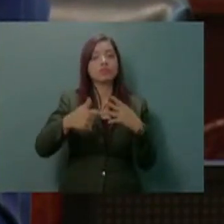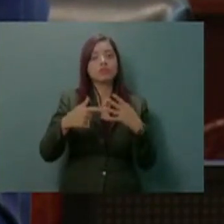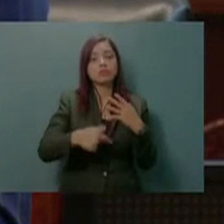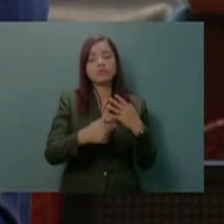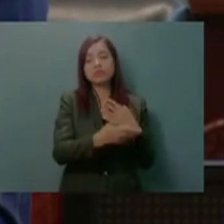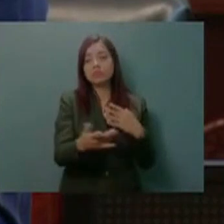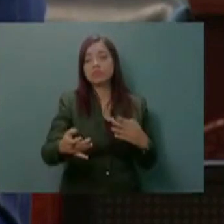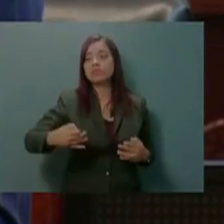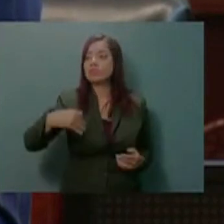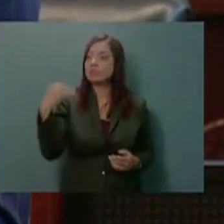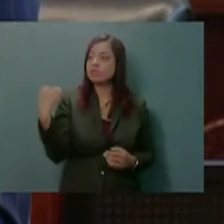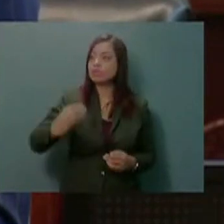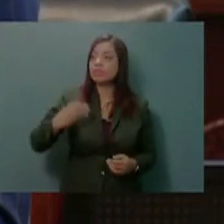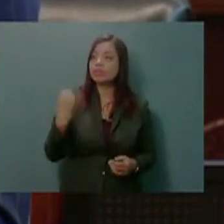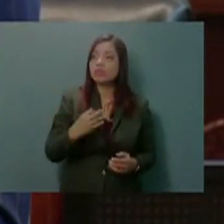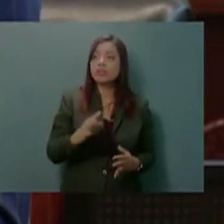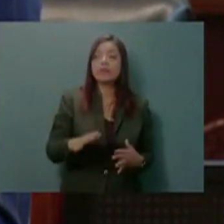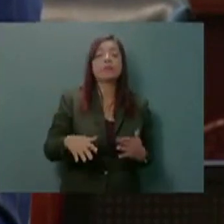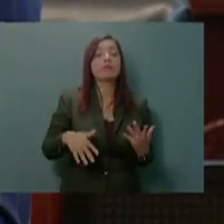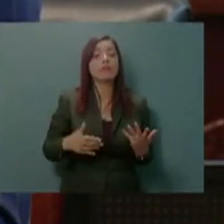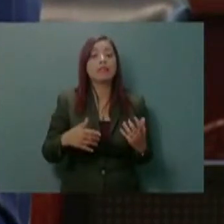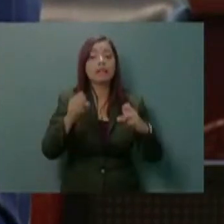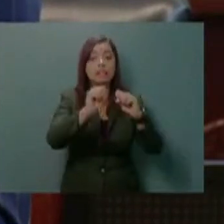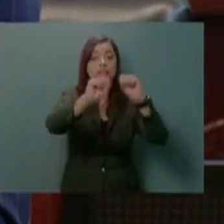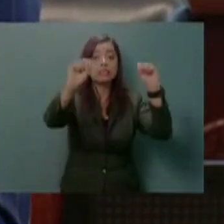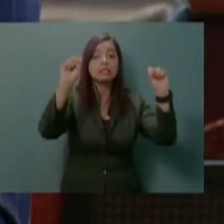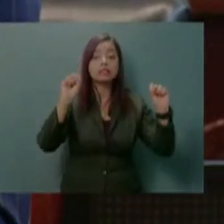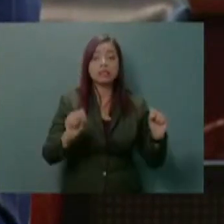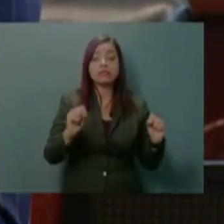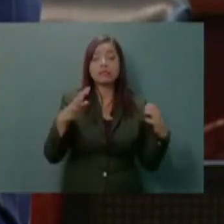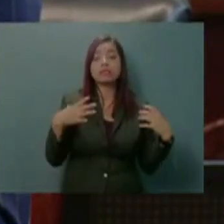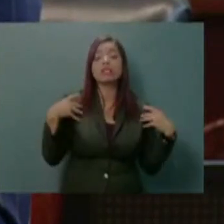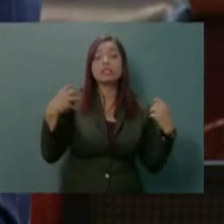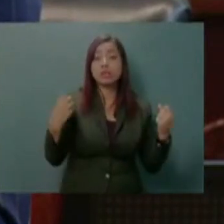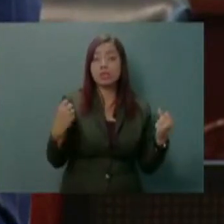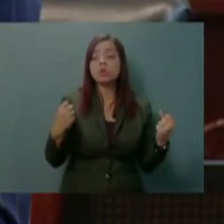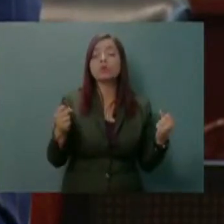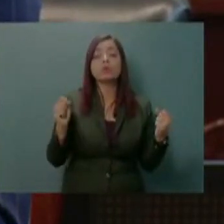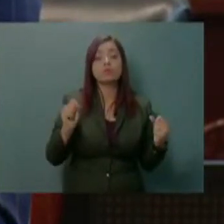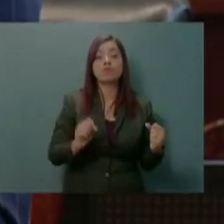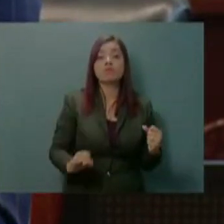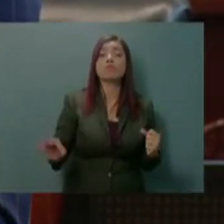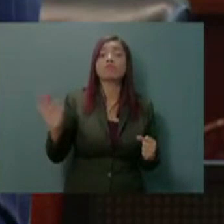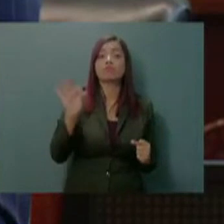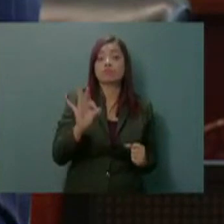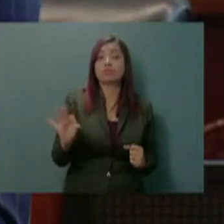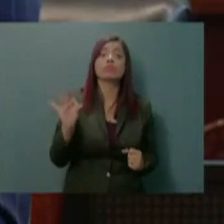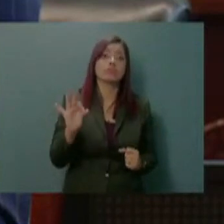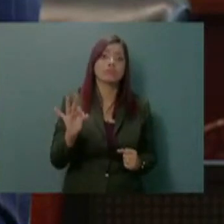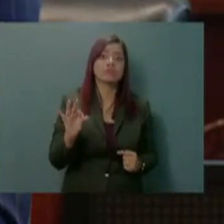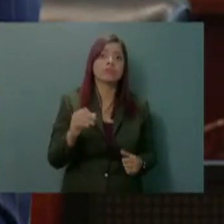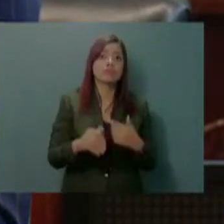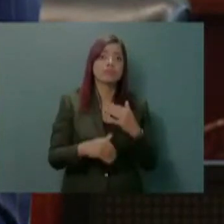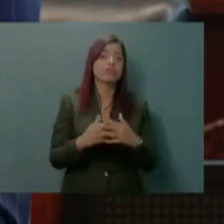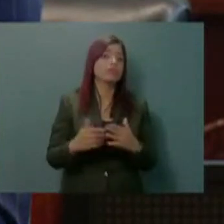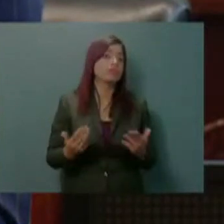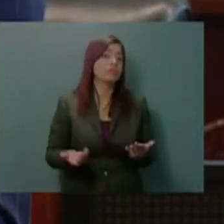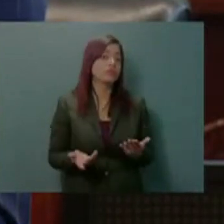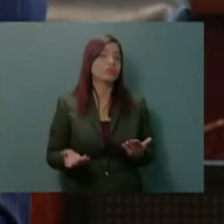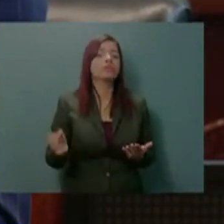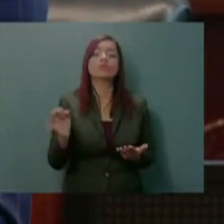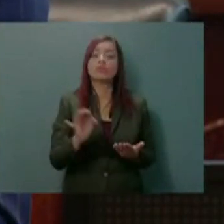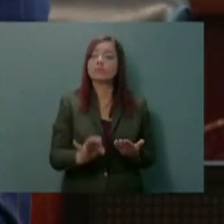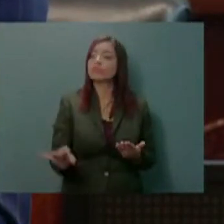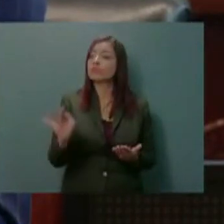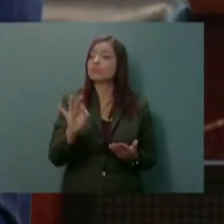necesarias y urgentes para que nuestro sistema de salud tenga las mejores herramientas y tener así una